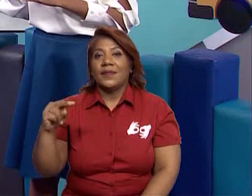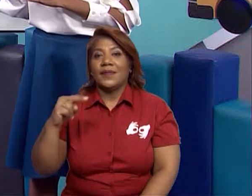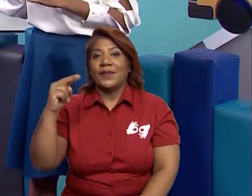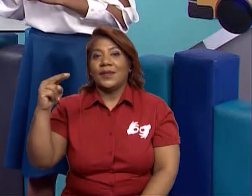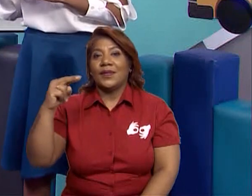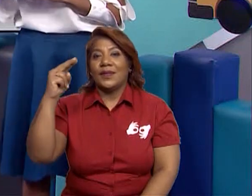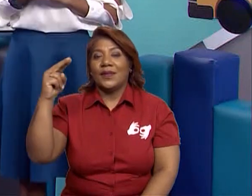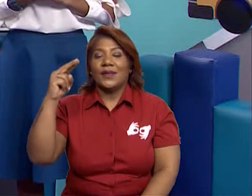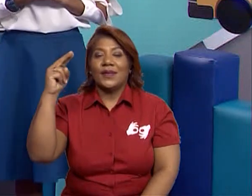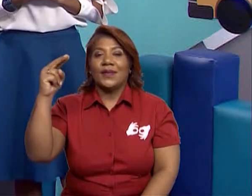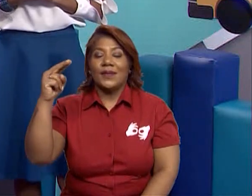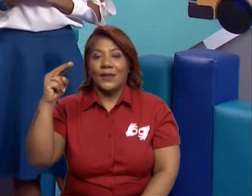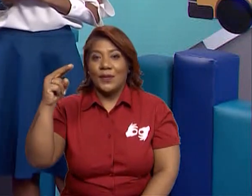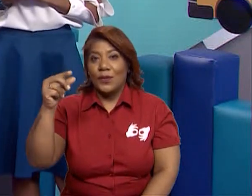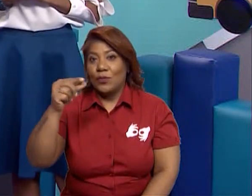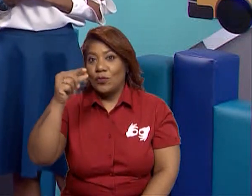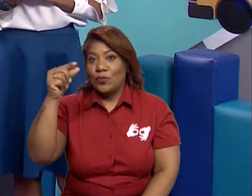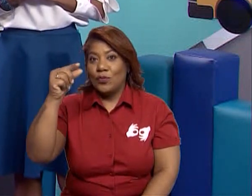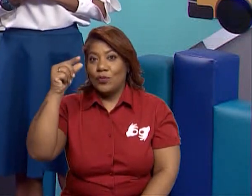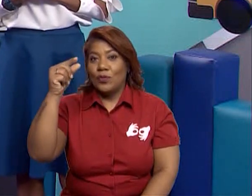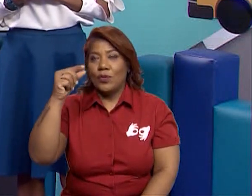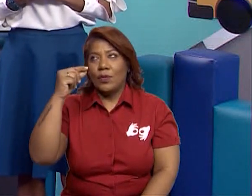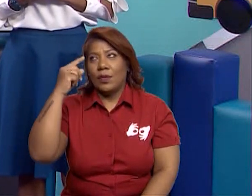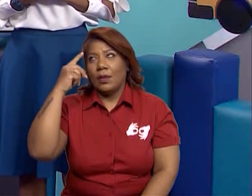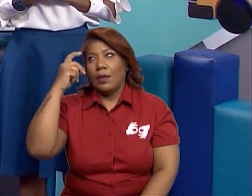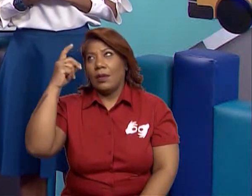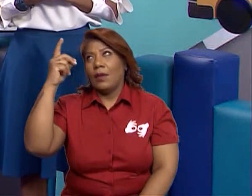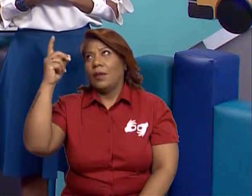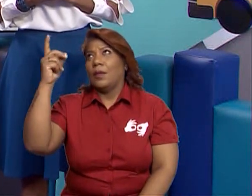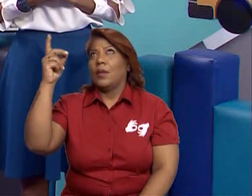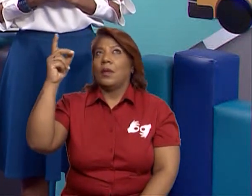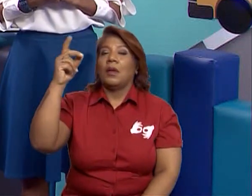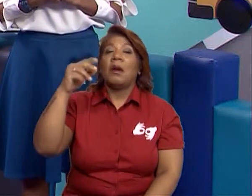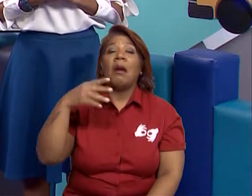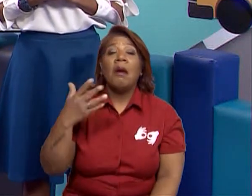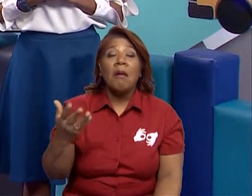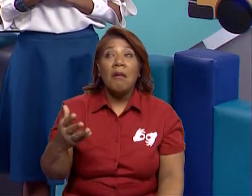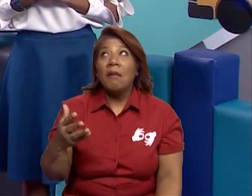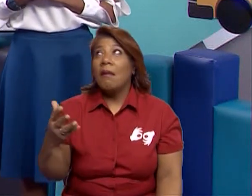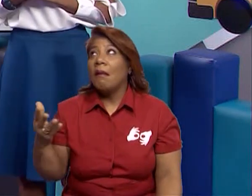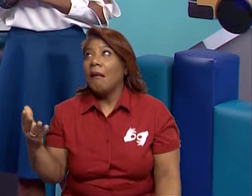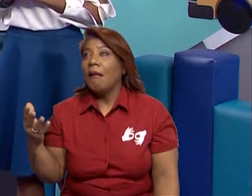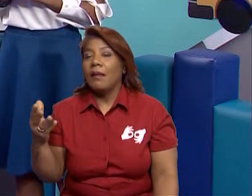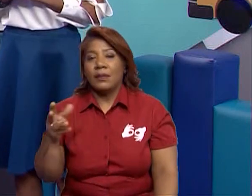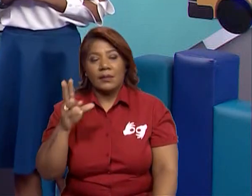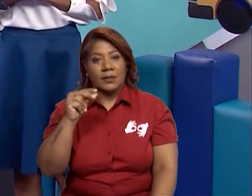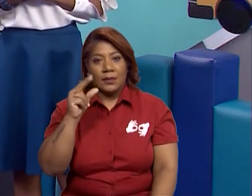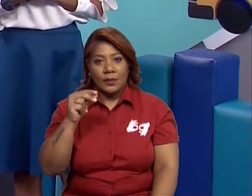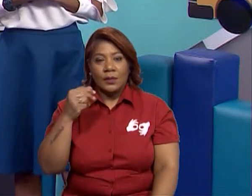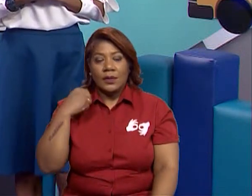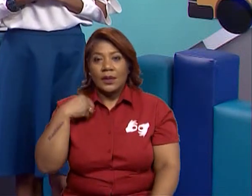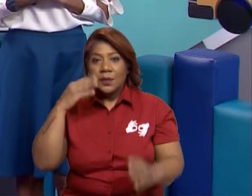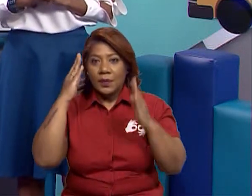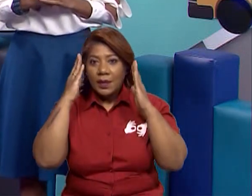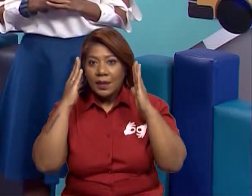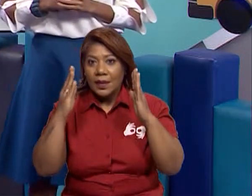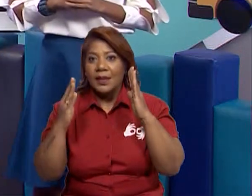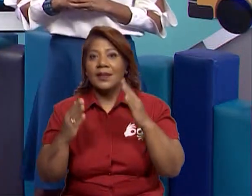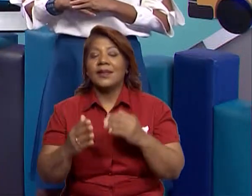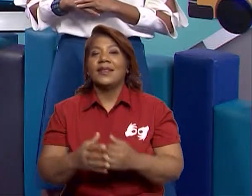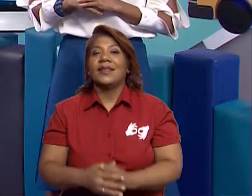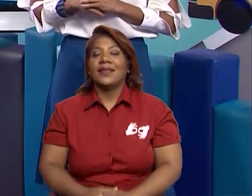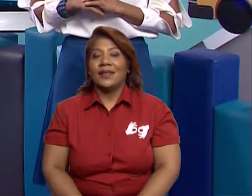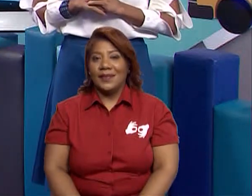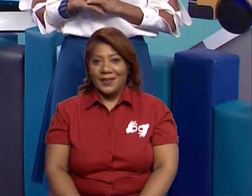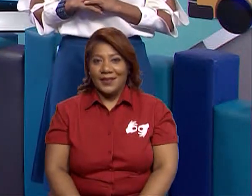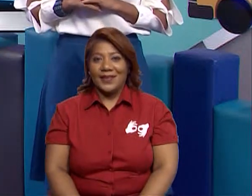el estado gaseoso. Toda esa gente que anda aérea por ahí, no debemos ser así, todo anda andando aéreo con madre que... No.